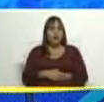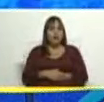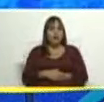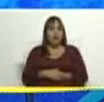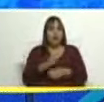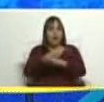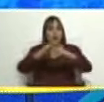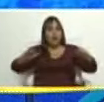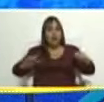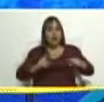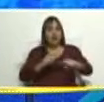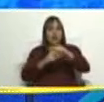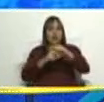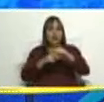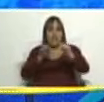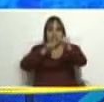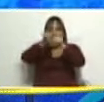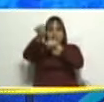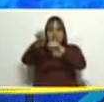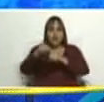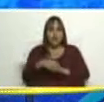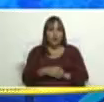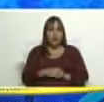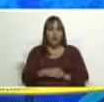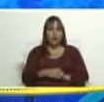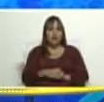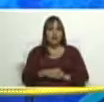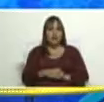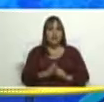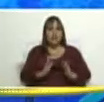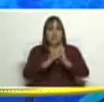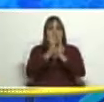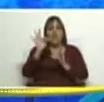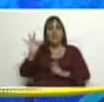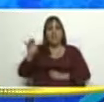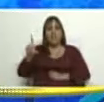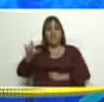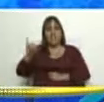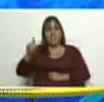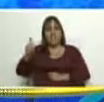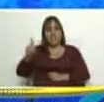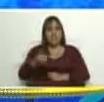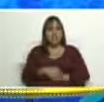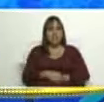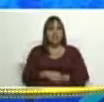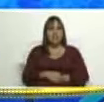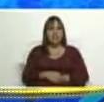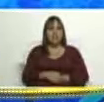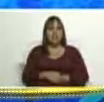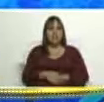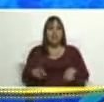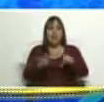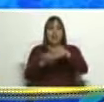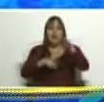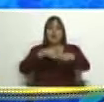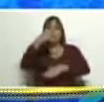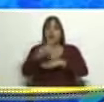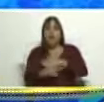Cruz, San Cristóbal, San Félix. Y se trata del plan,